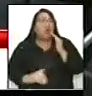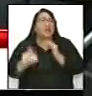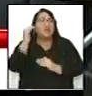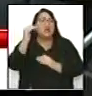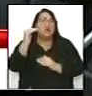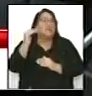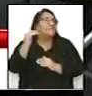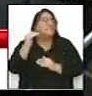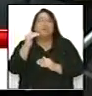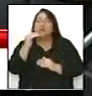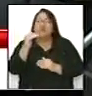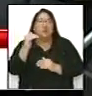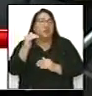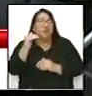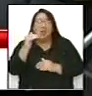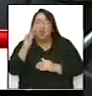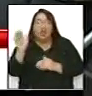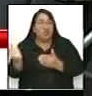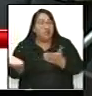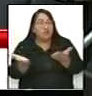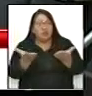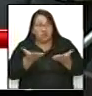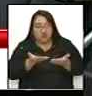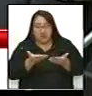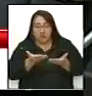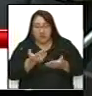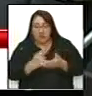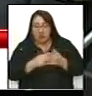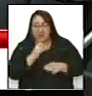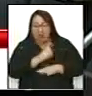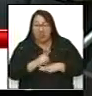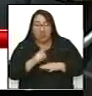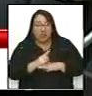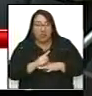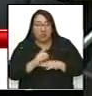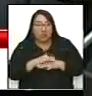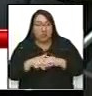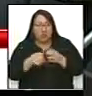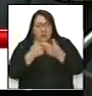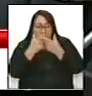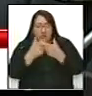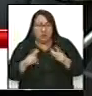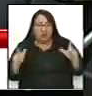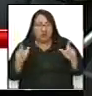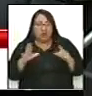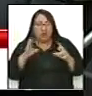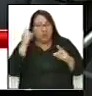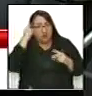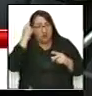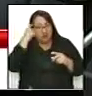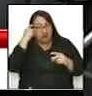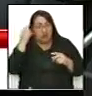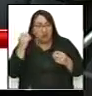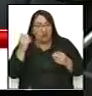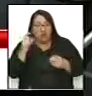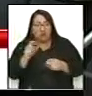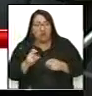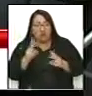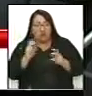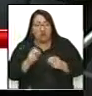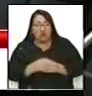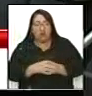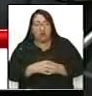uno, sino más bien invitarlas a que se desarrollen en la plena libertad de sus facultades. Porque en ese